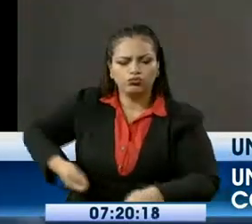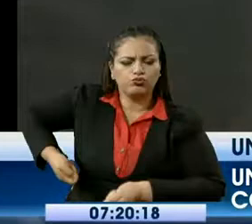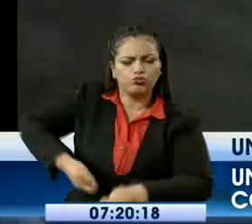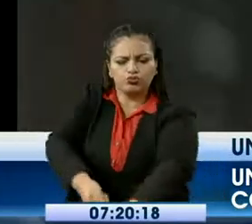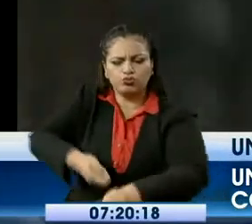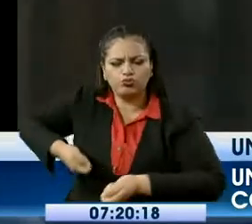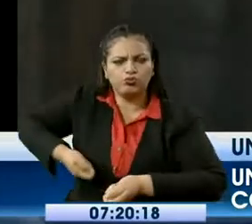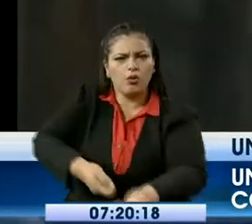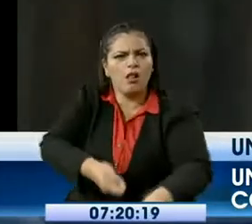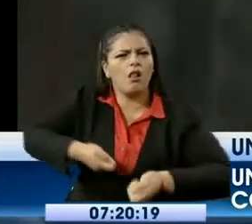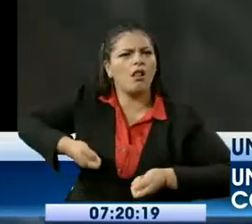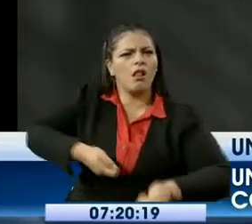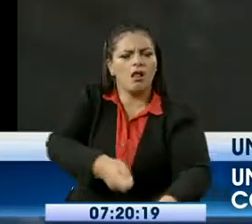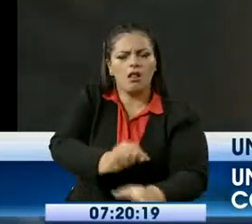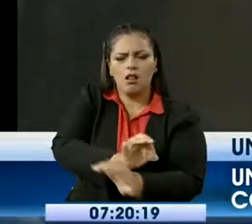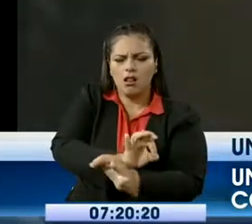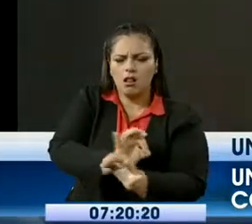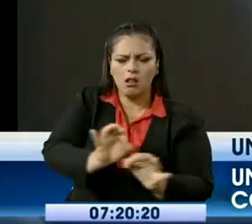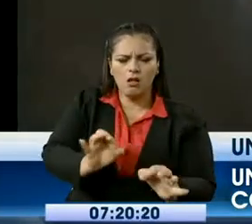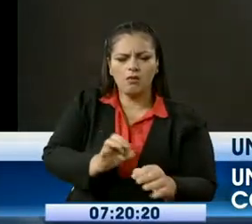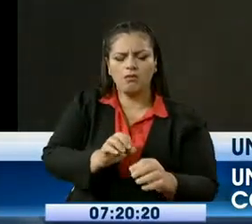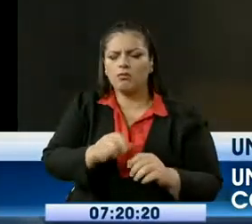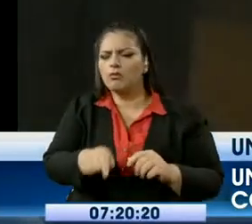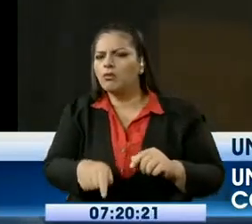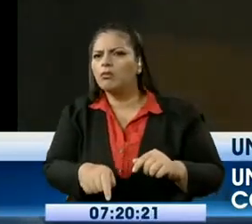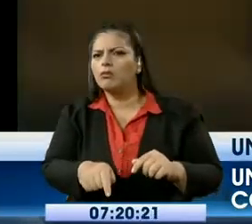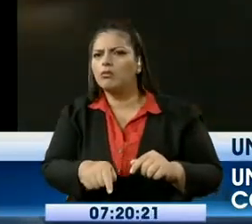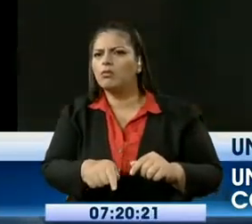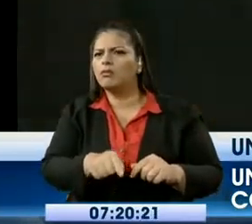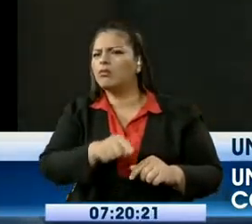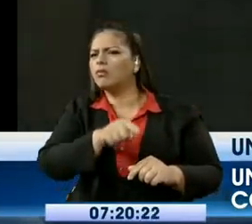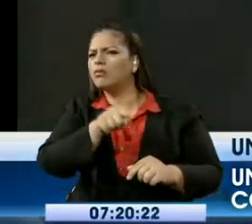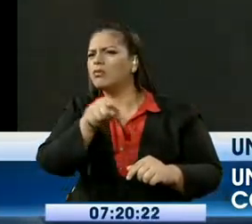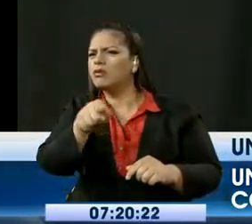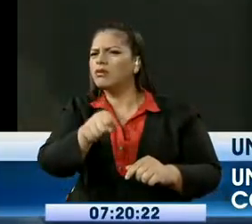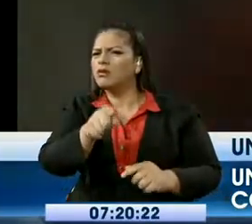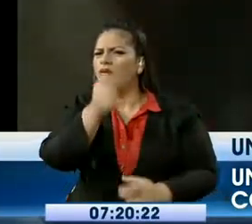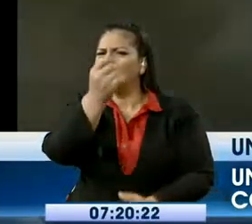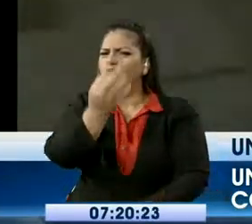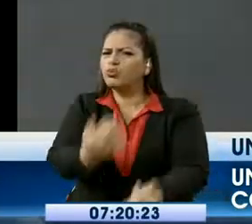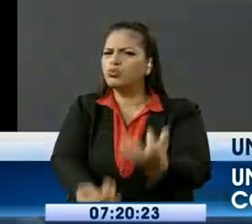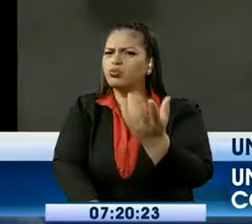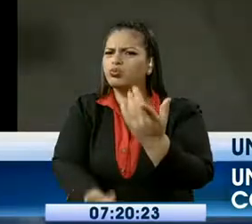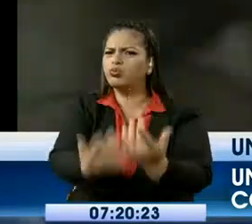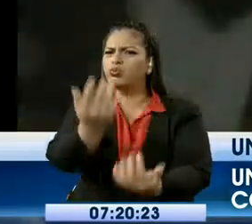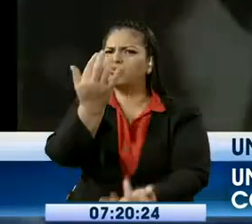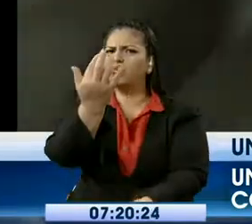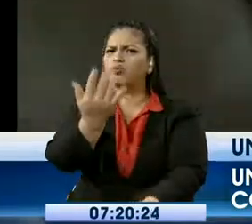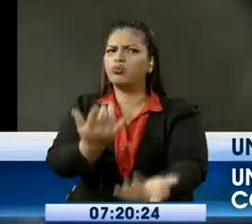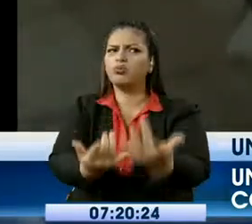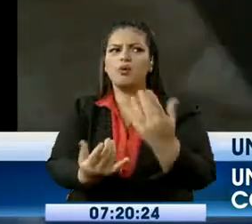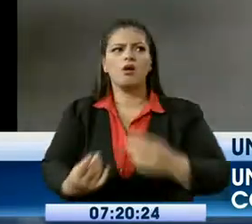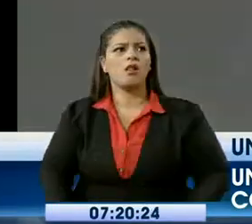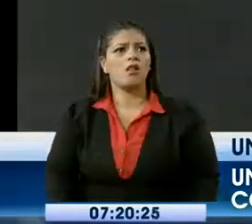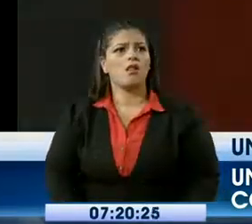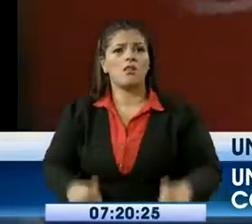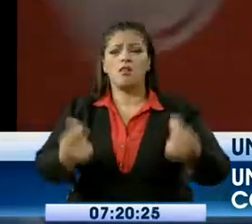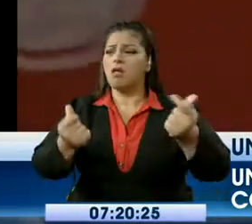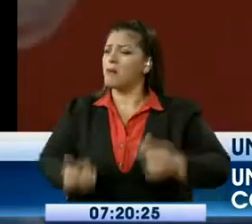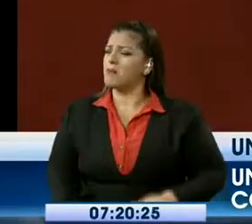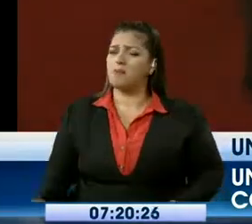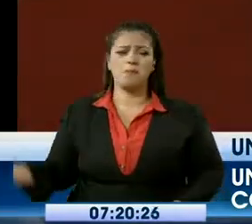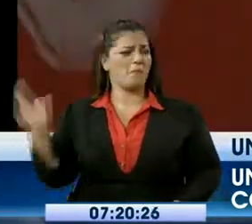de que en uno de los locales de la planta baja salía humo con lo que rápidamente trataron de abrir el local y apagar el fuego